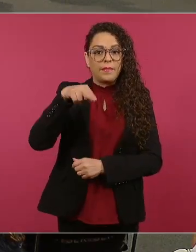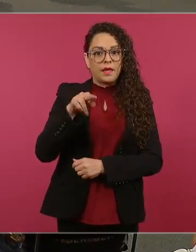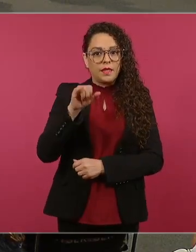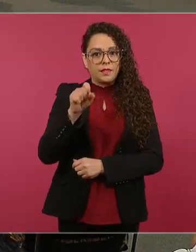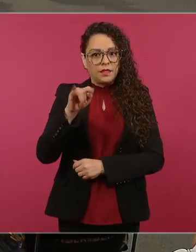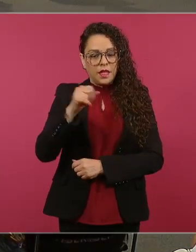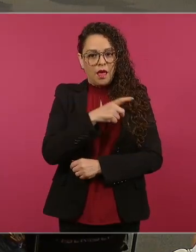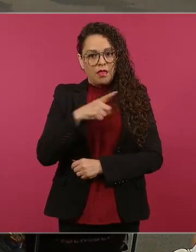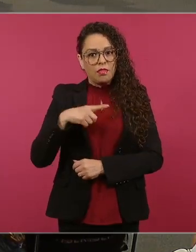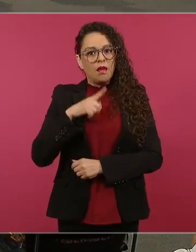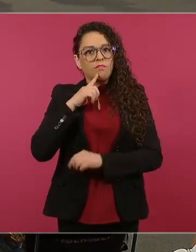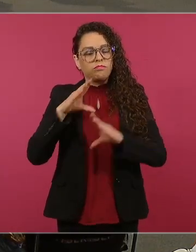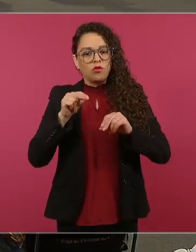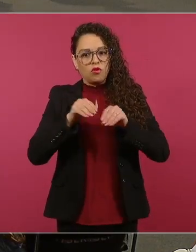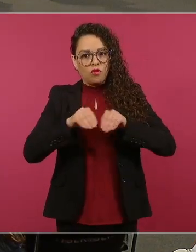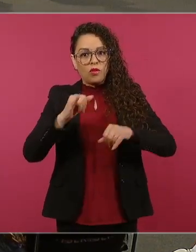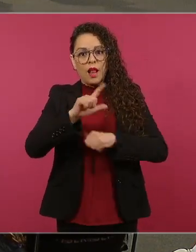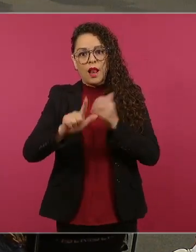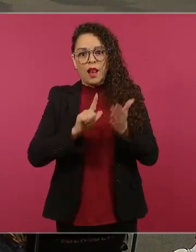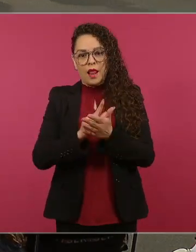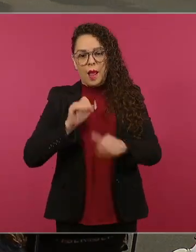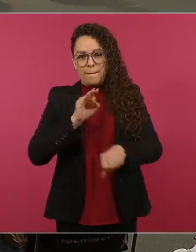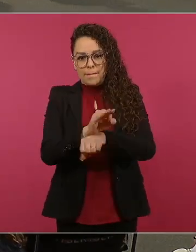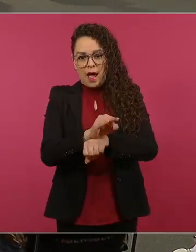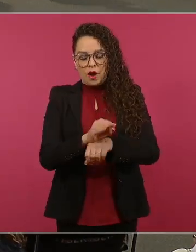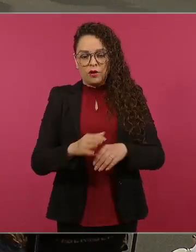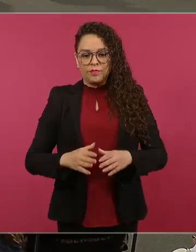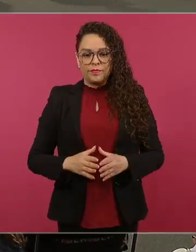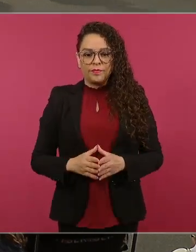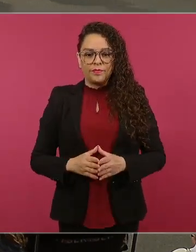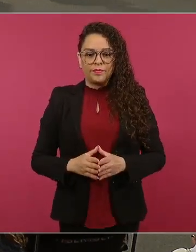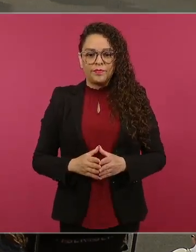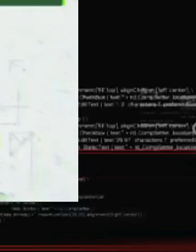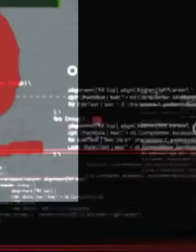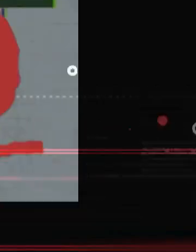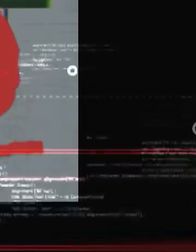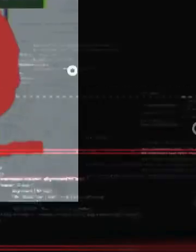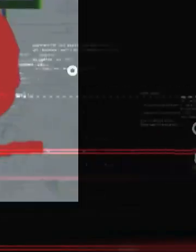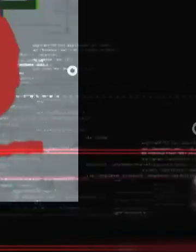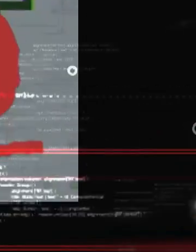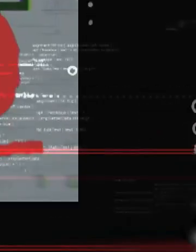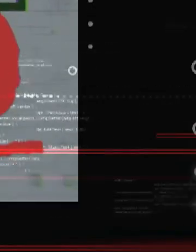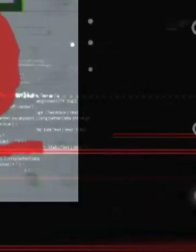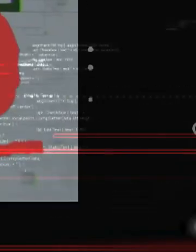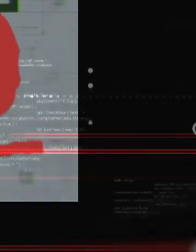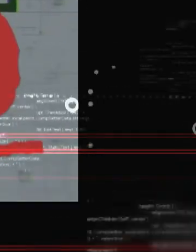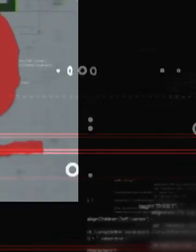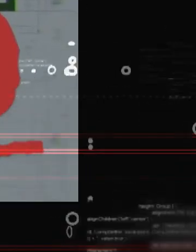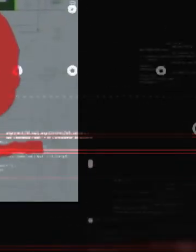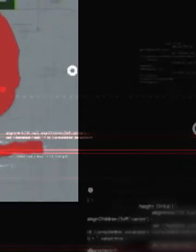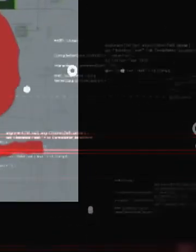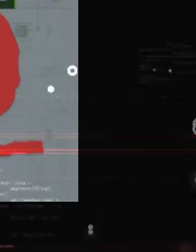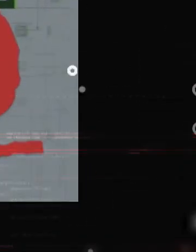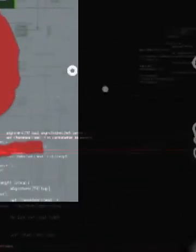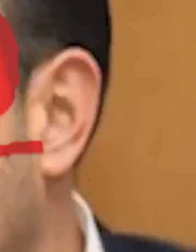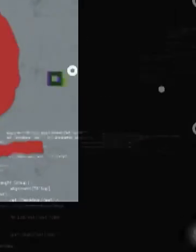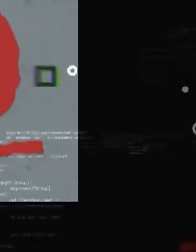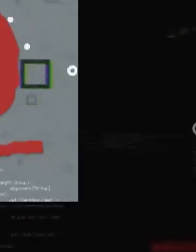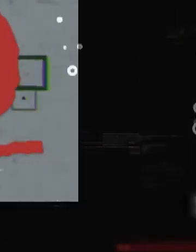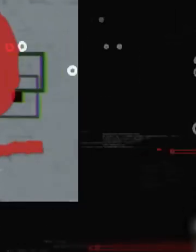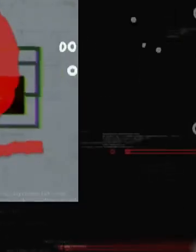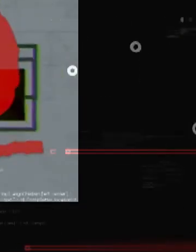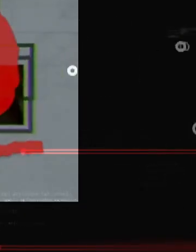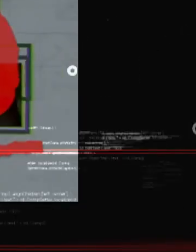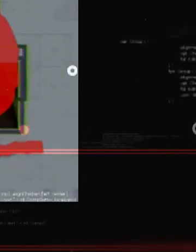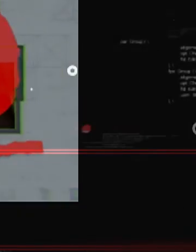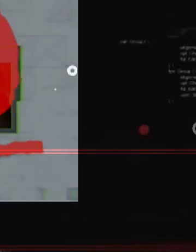La Las tres mentiras que lanzaron comentaristas y políticos